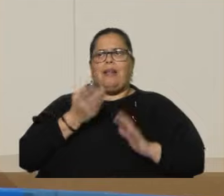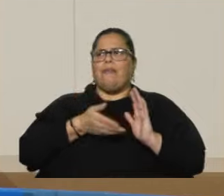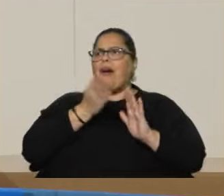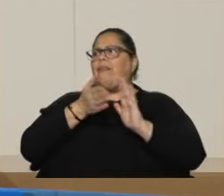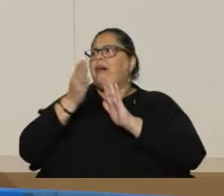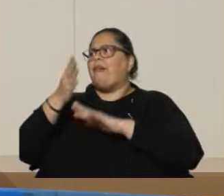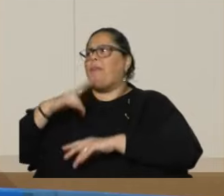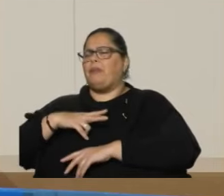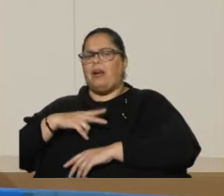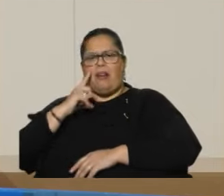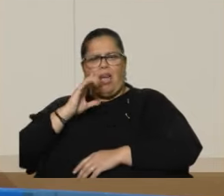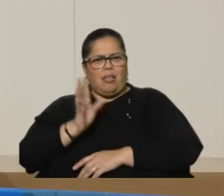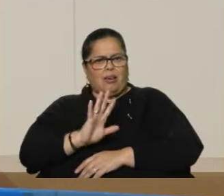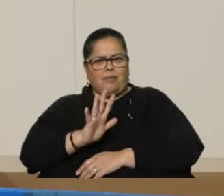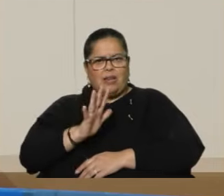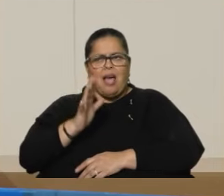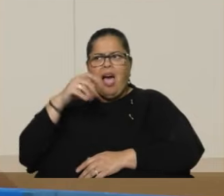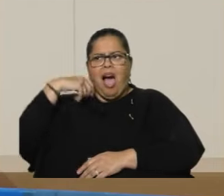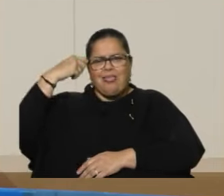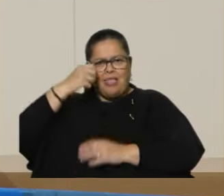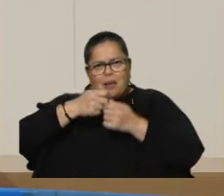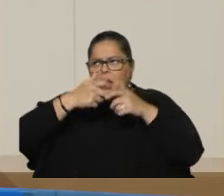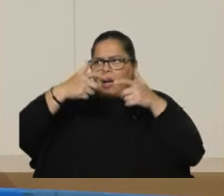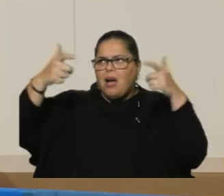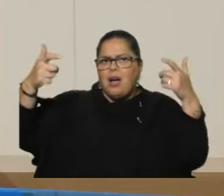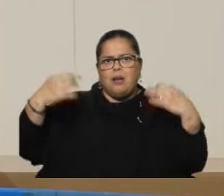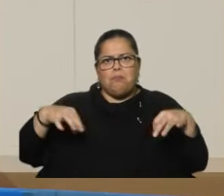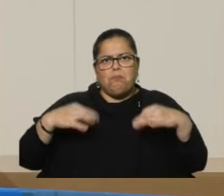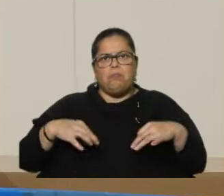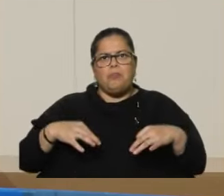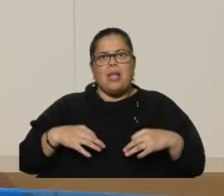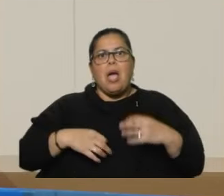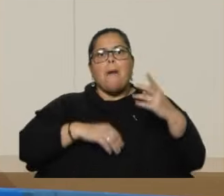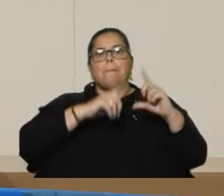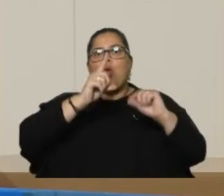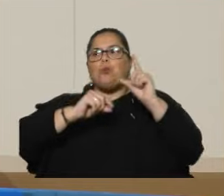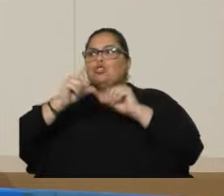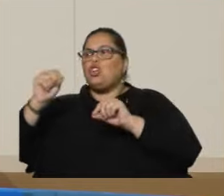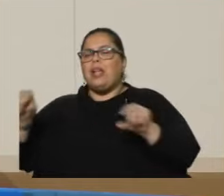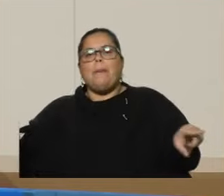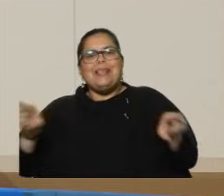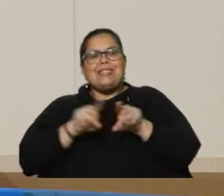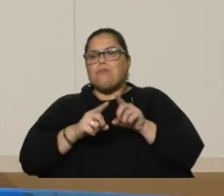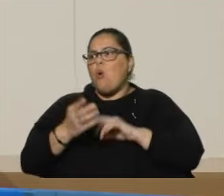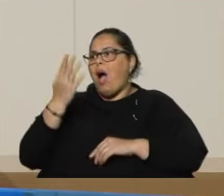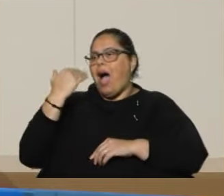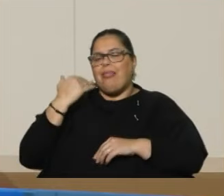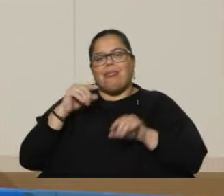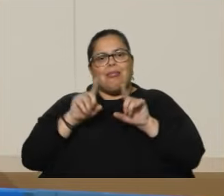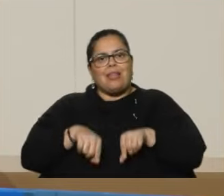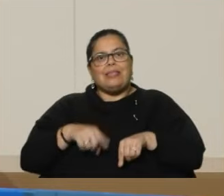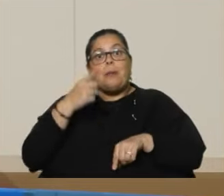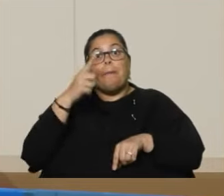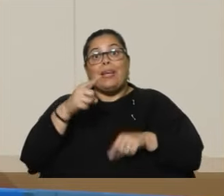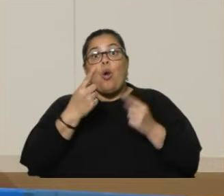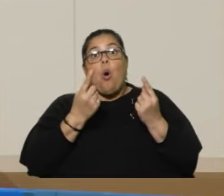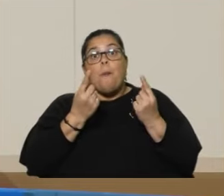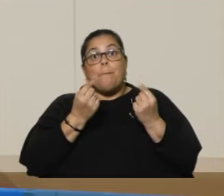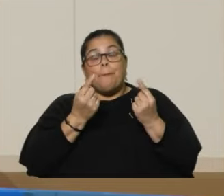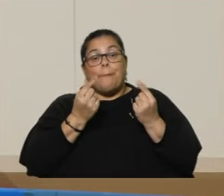el Antel creció en clientes, las proporciones del mercado son idénticas a las que teníamos antes. Lo que tenemos es precios de internet